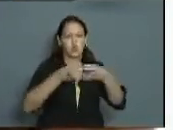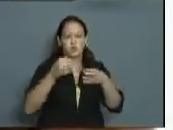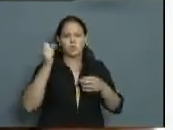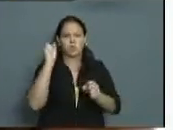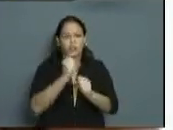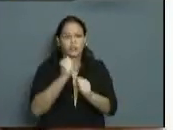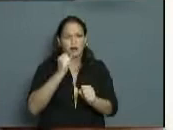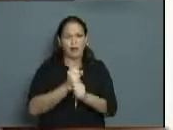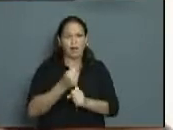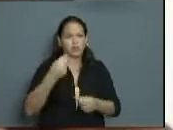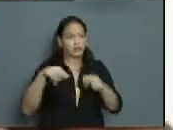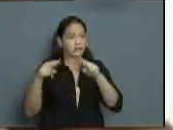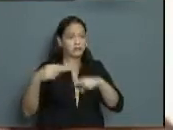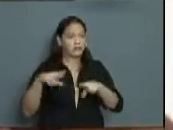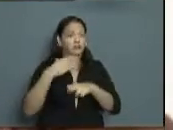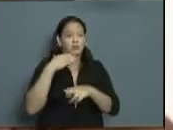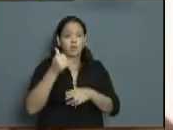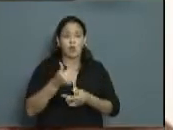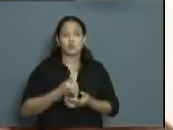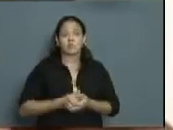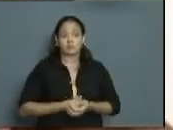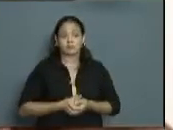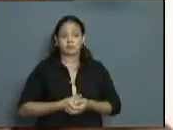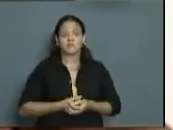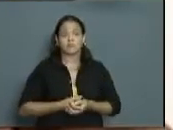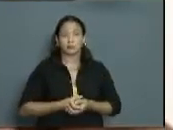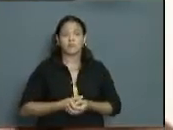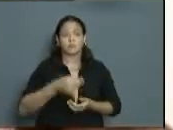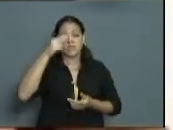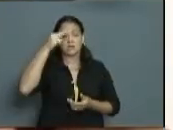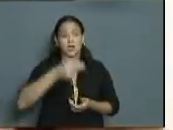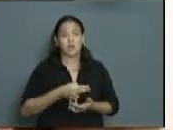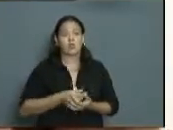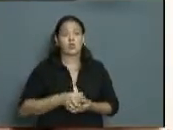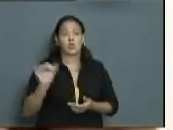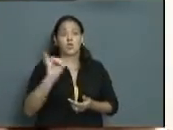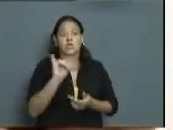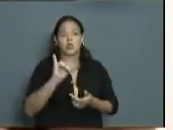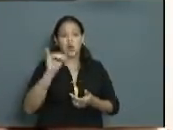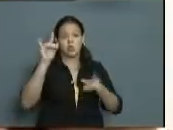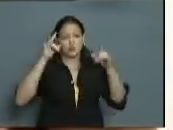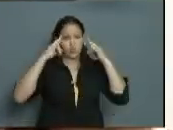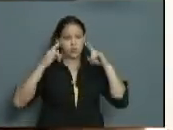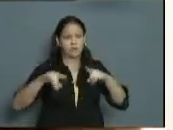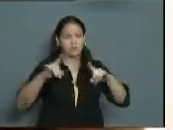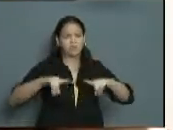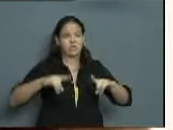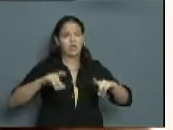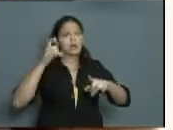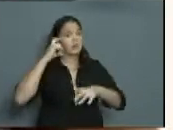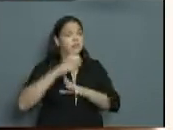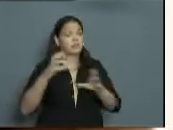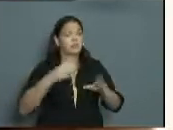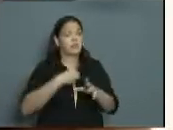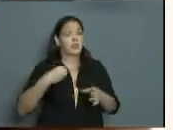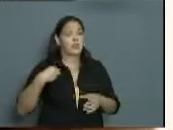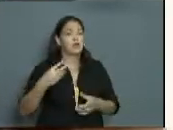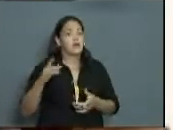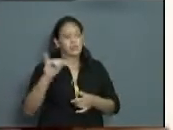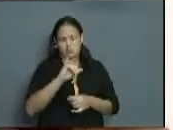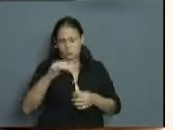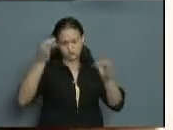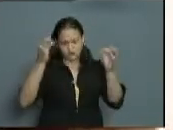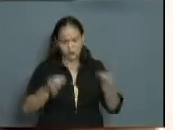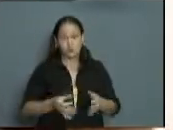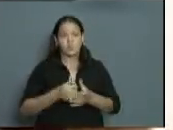muy administrativo, que la parte de salud y la parte de la Universidad de Ciencias Médicas de la provincia le aseguran